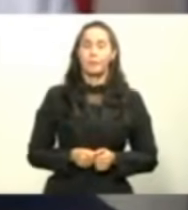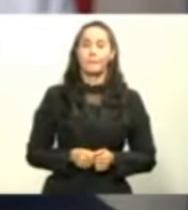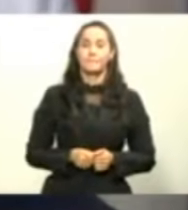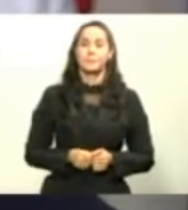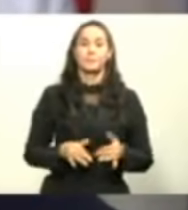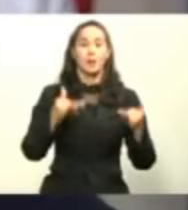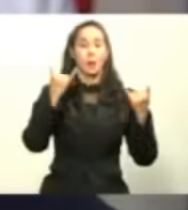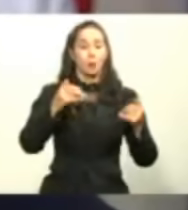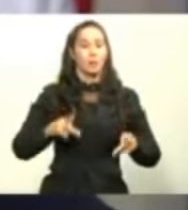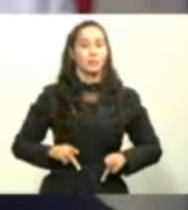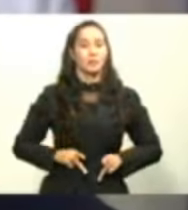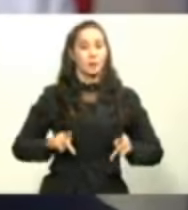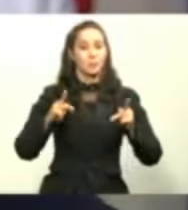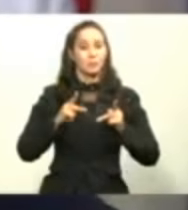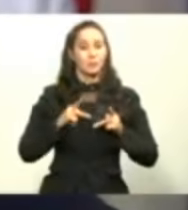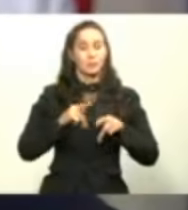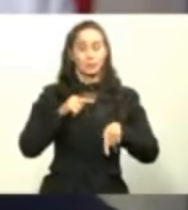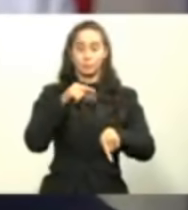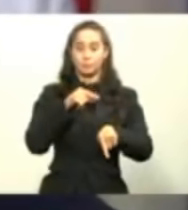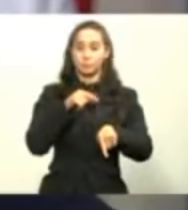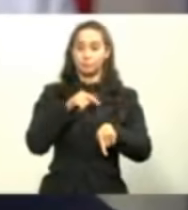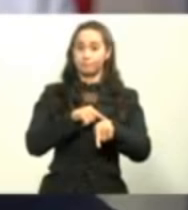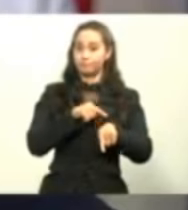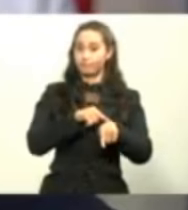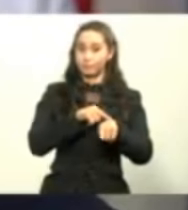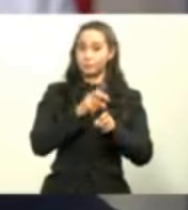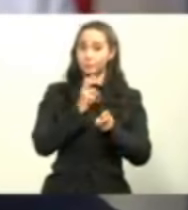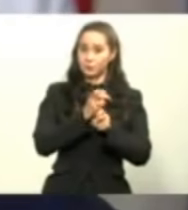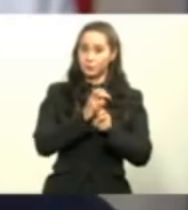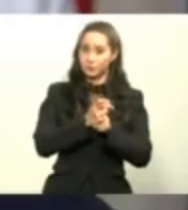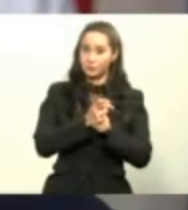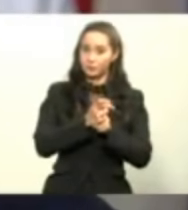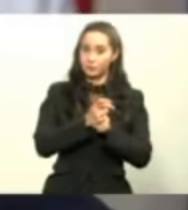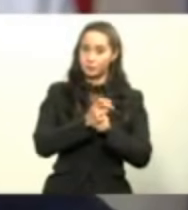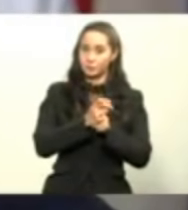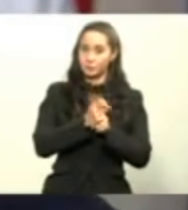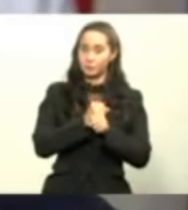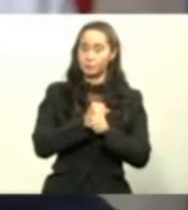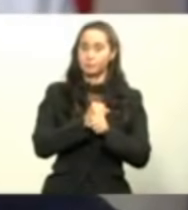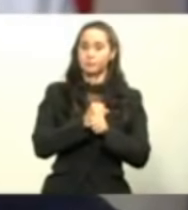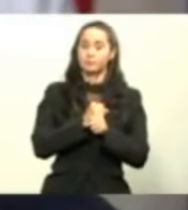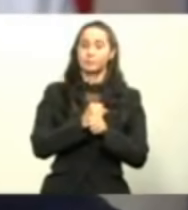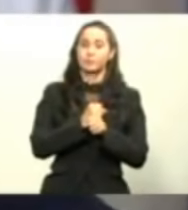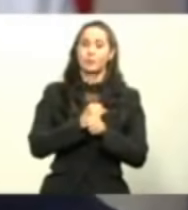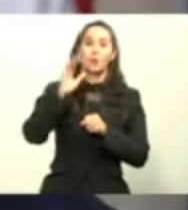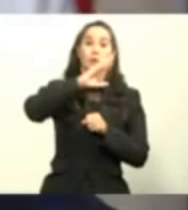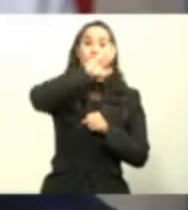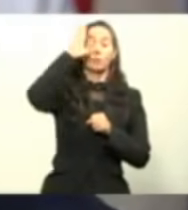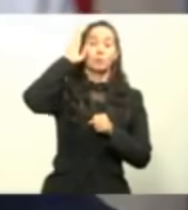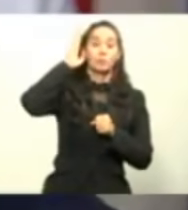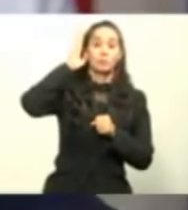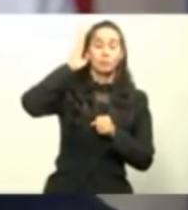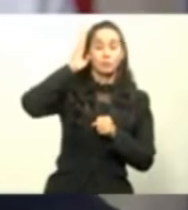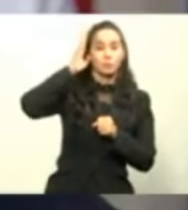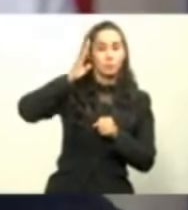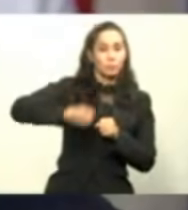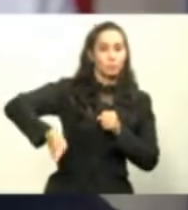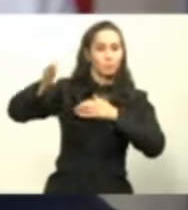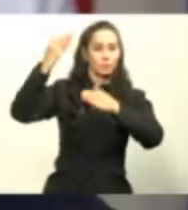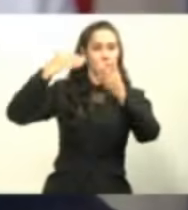Estamos viviendo momentos sin precedentes. Nunca antes habíamos tenido